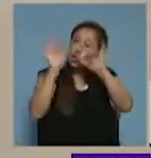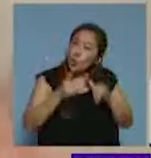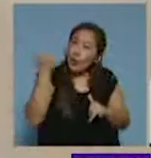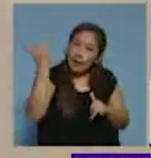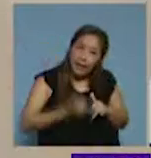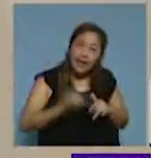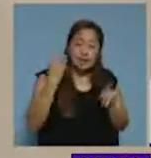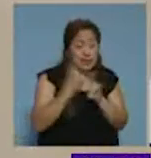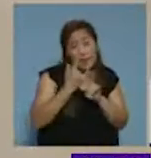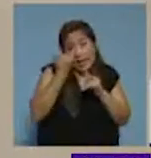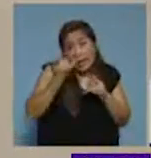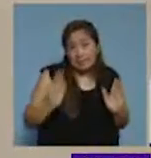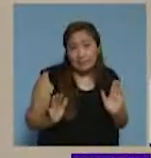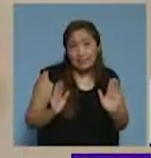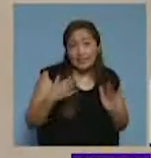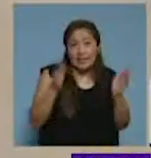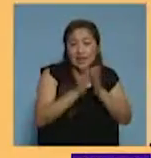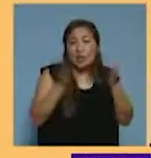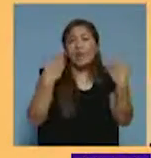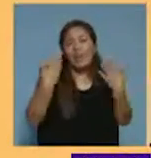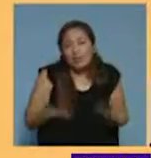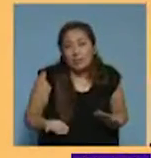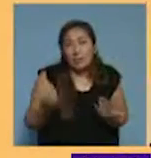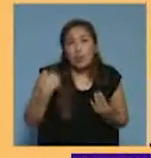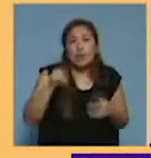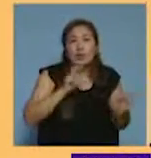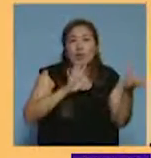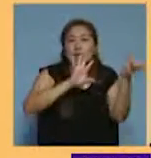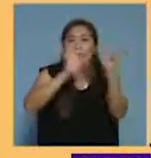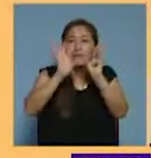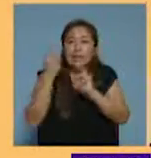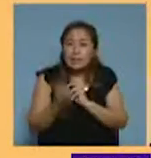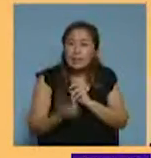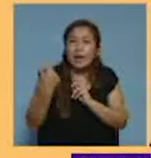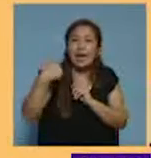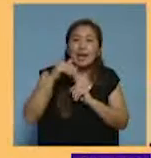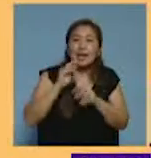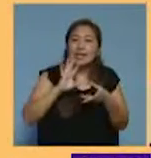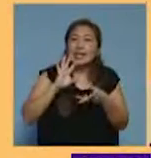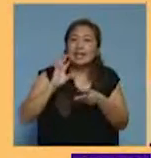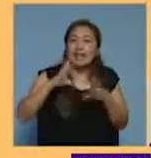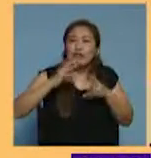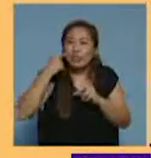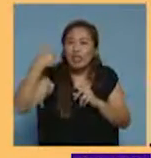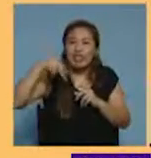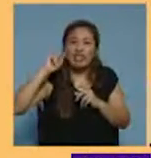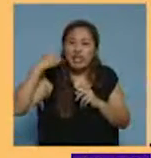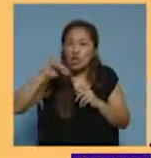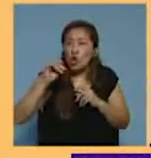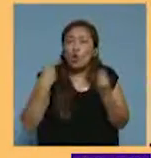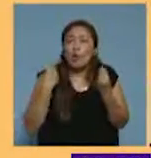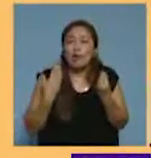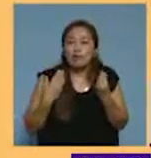siempre se registran lluvias en época estival estamos en época estival pero digo por el fenómeno del niño se van a producir mayor cantidad de lluvias o va a ser normal